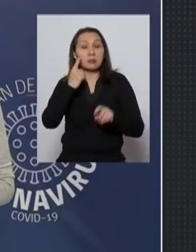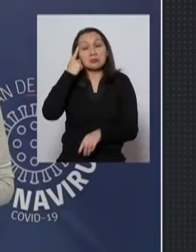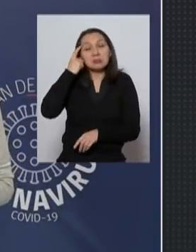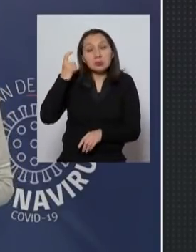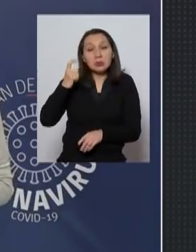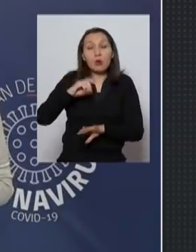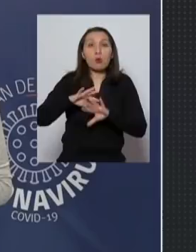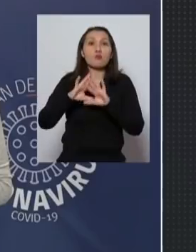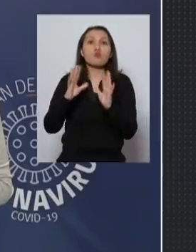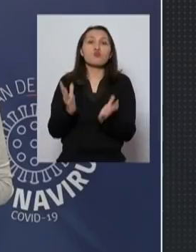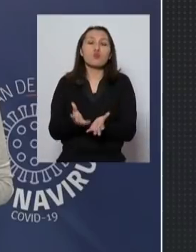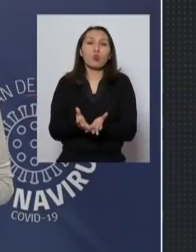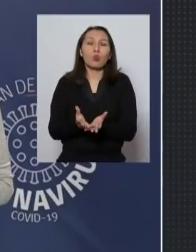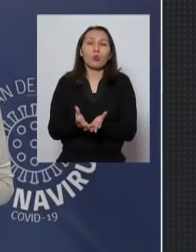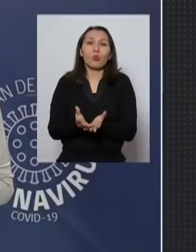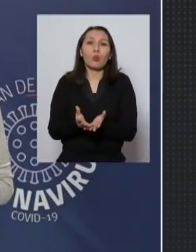mundo